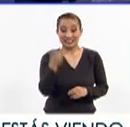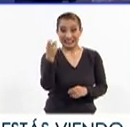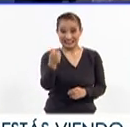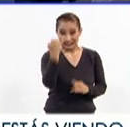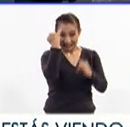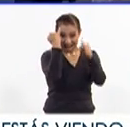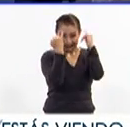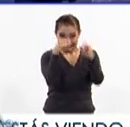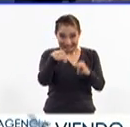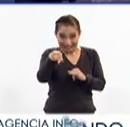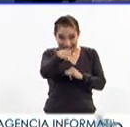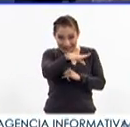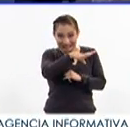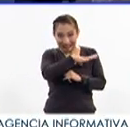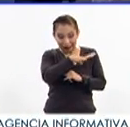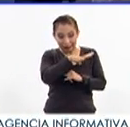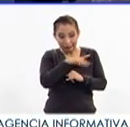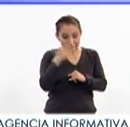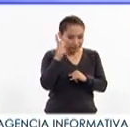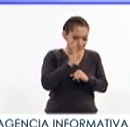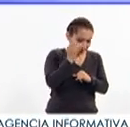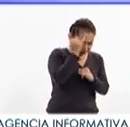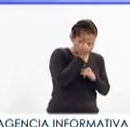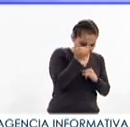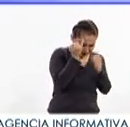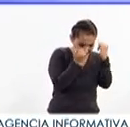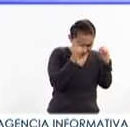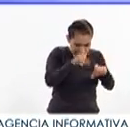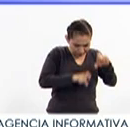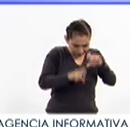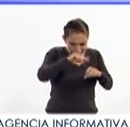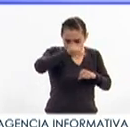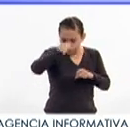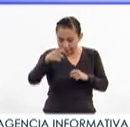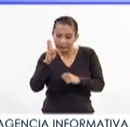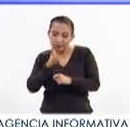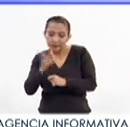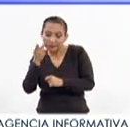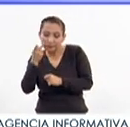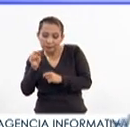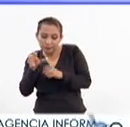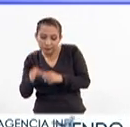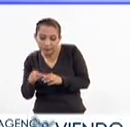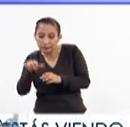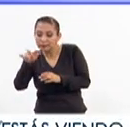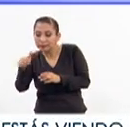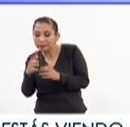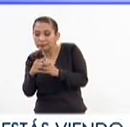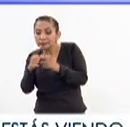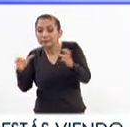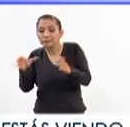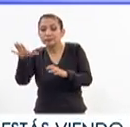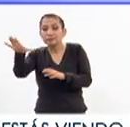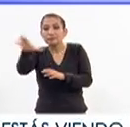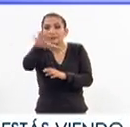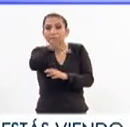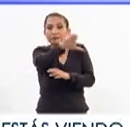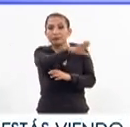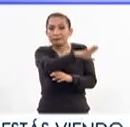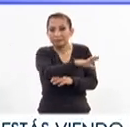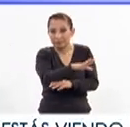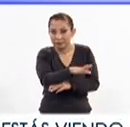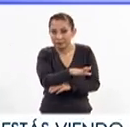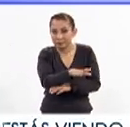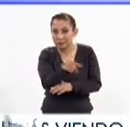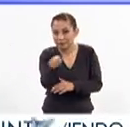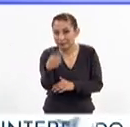de esquemas que surgen desde un laboratorio, luego una planta piloto y luego hacer el crecimiento desde el